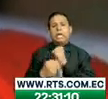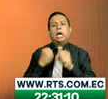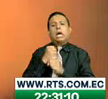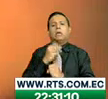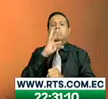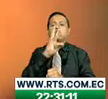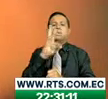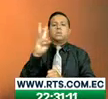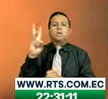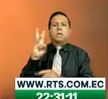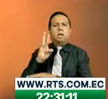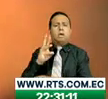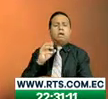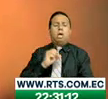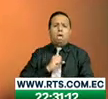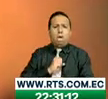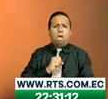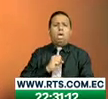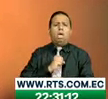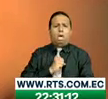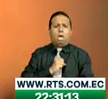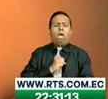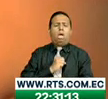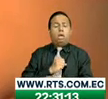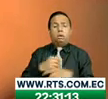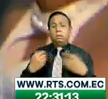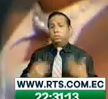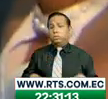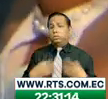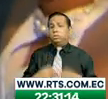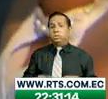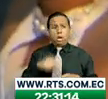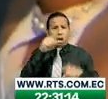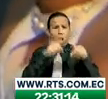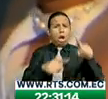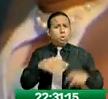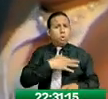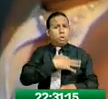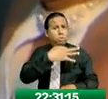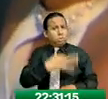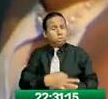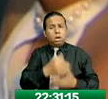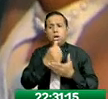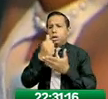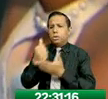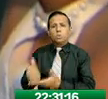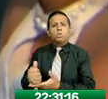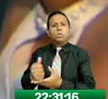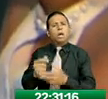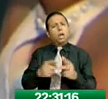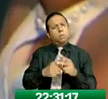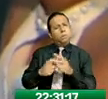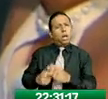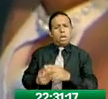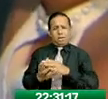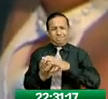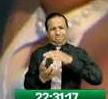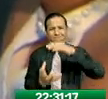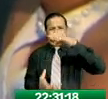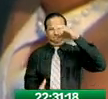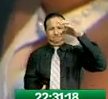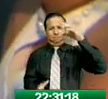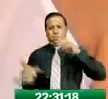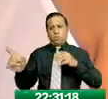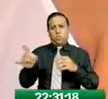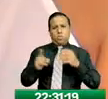asma. Por fortuna, obtuvo ayuda de personas nobles, quienes le facilitaron tanques de oxígeno. Me daba mucha